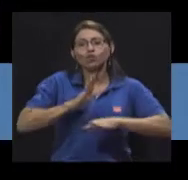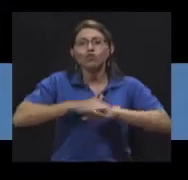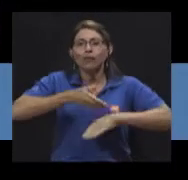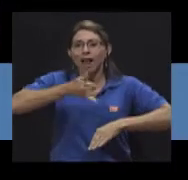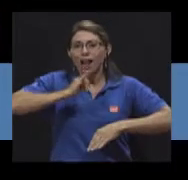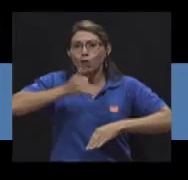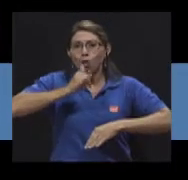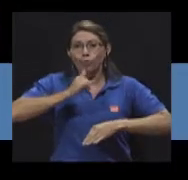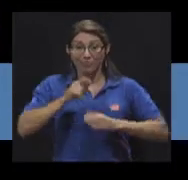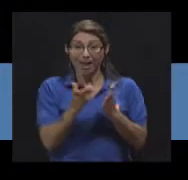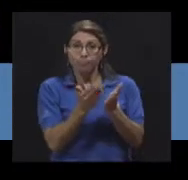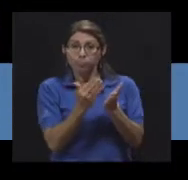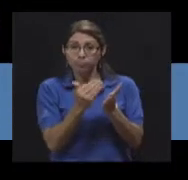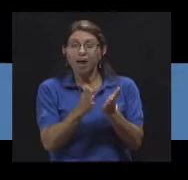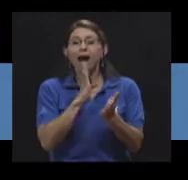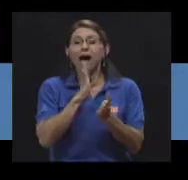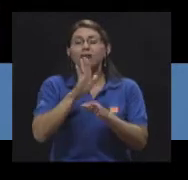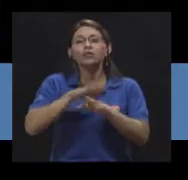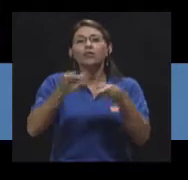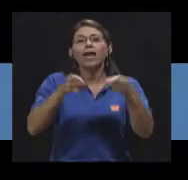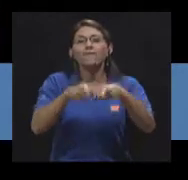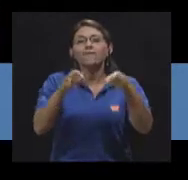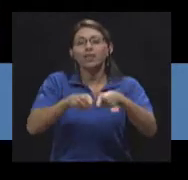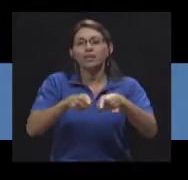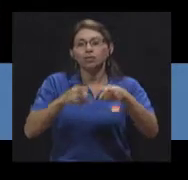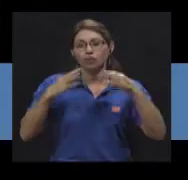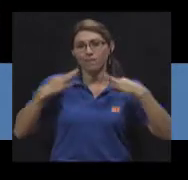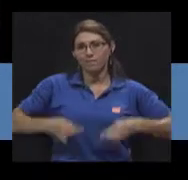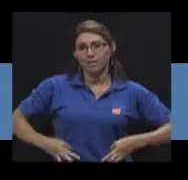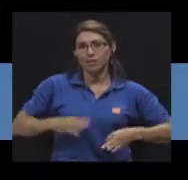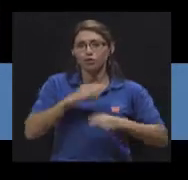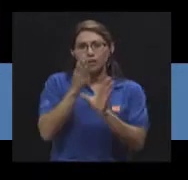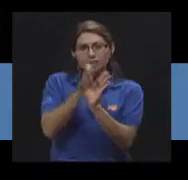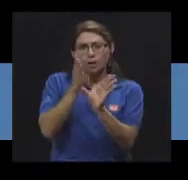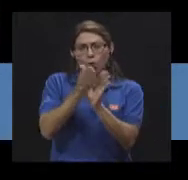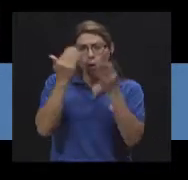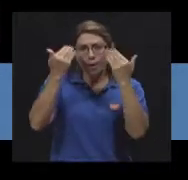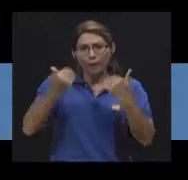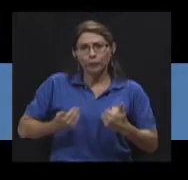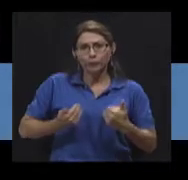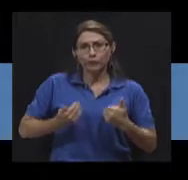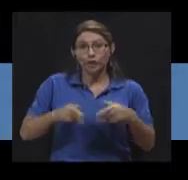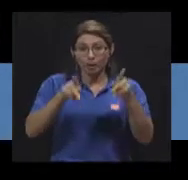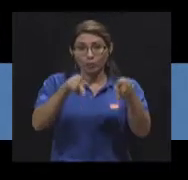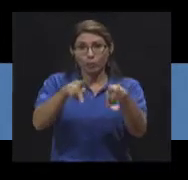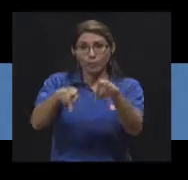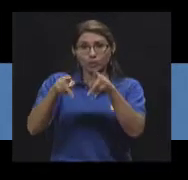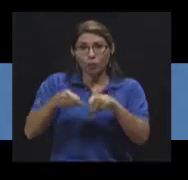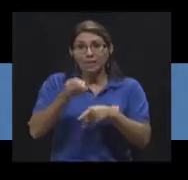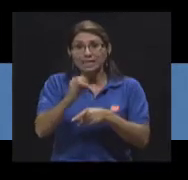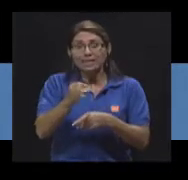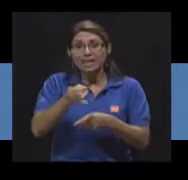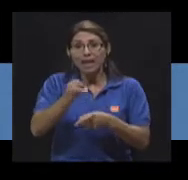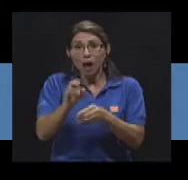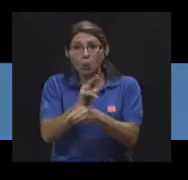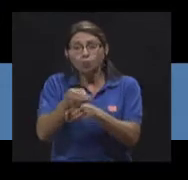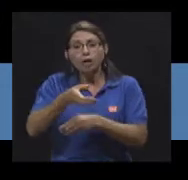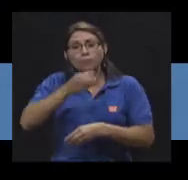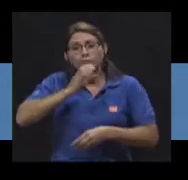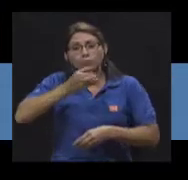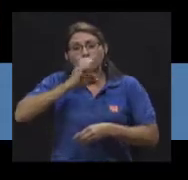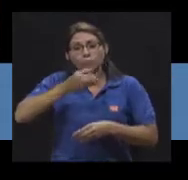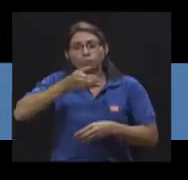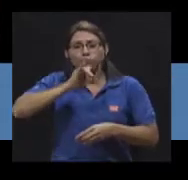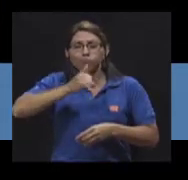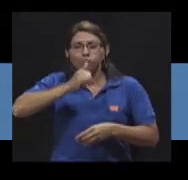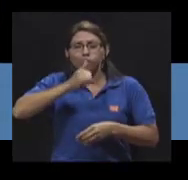de familia información científica sobre los efectos psicológicos y fisiológicos del alcohol en un menor de edad, pero también le da herramientas sobre